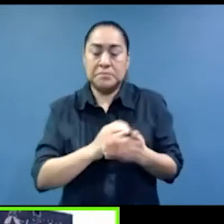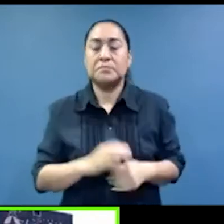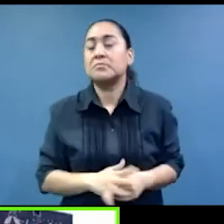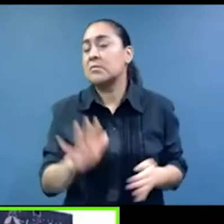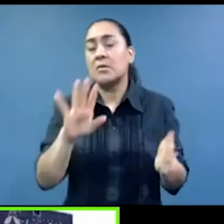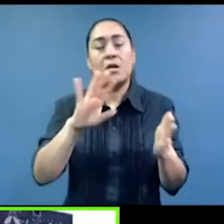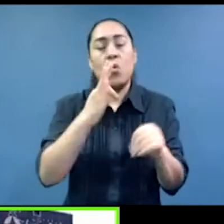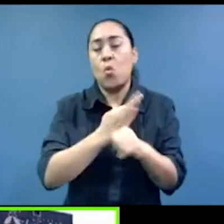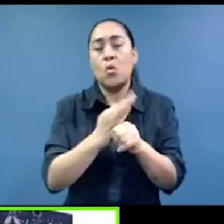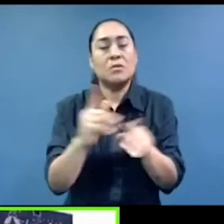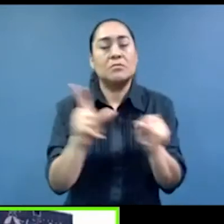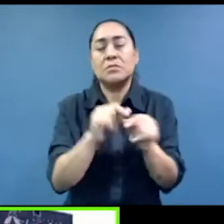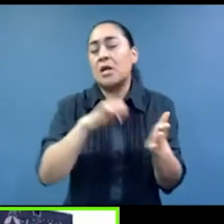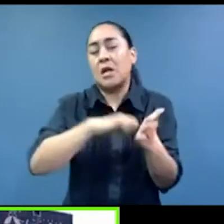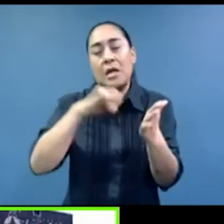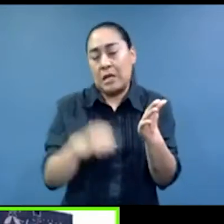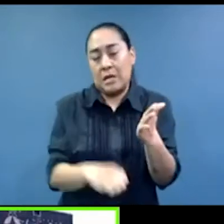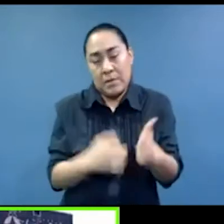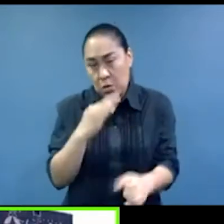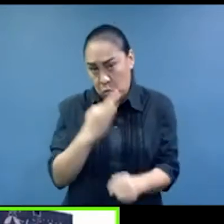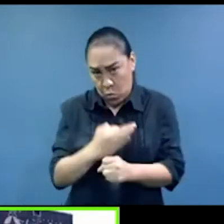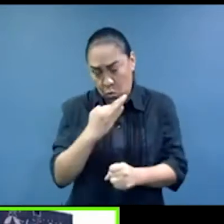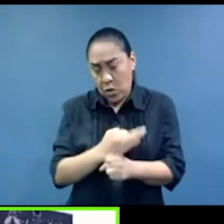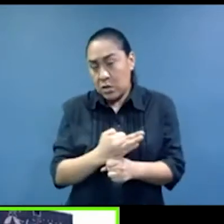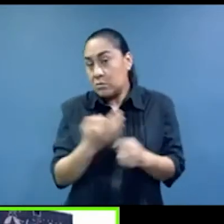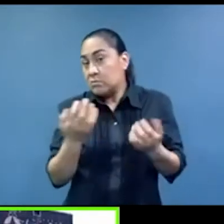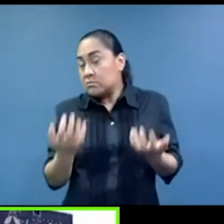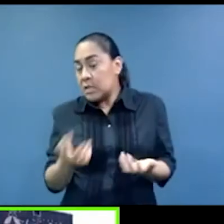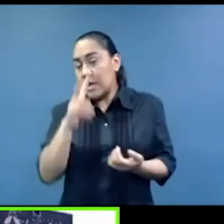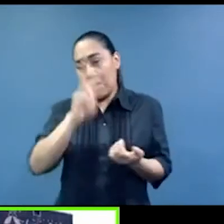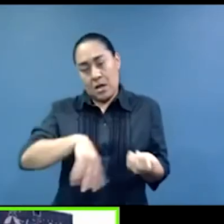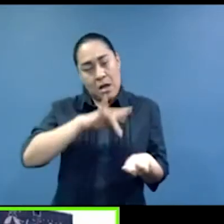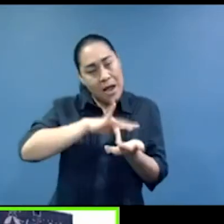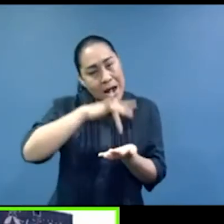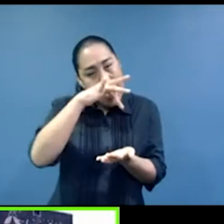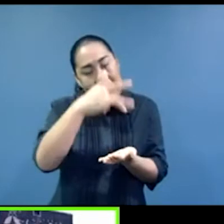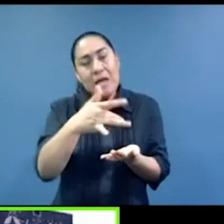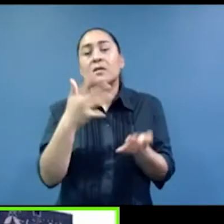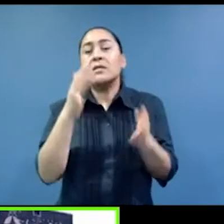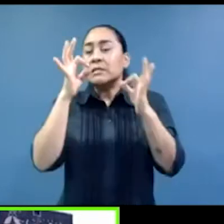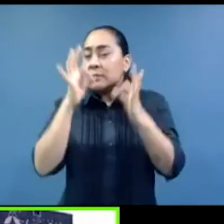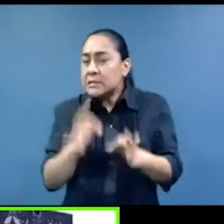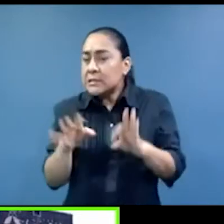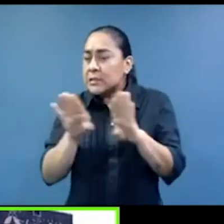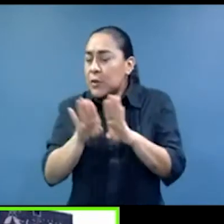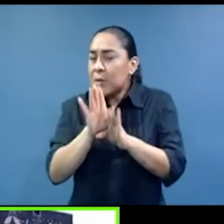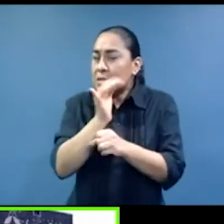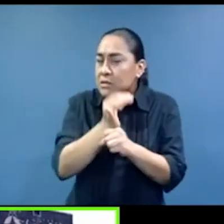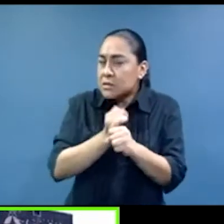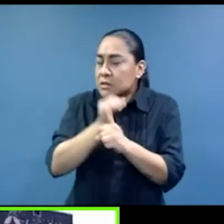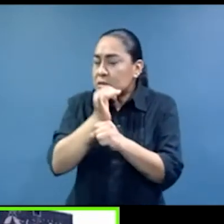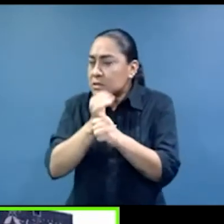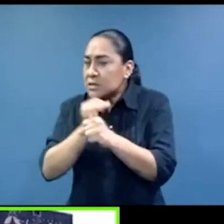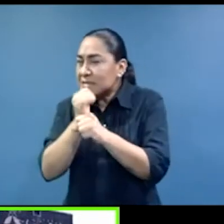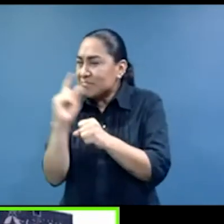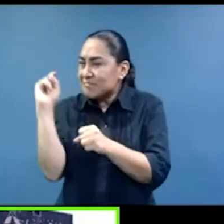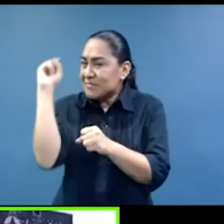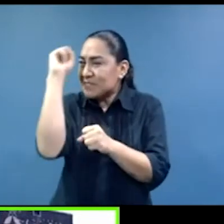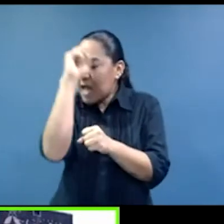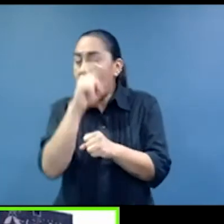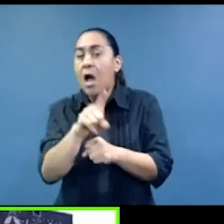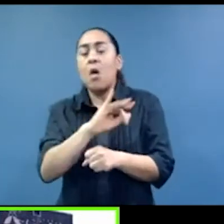ejemplo. En este momento podemos, gracias a las técnicas de alta complejidad, manipular